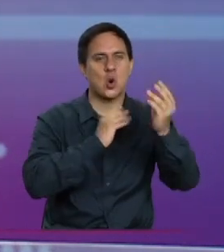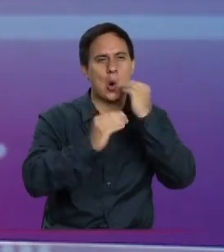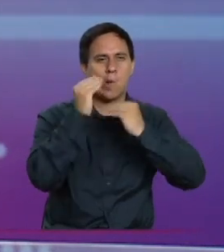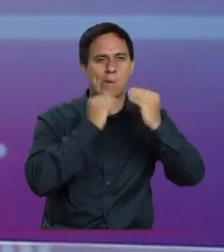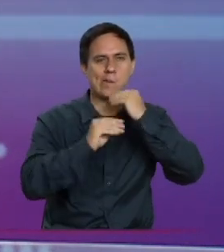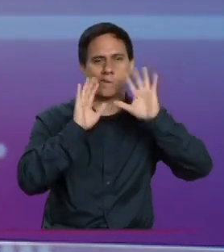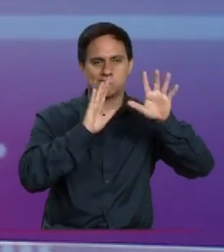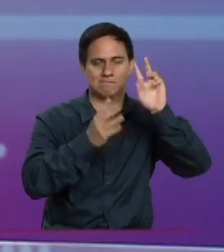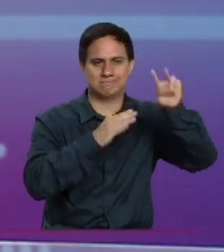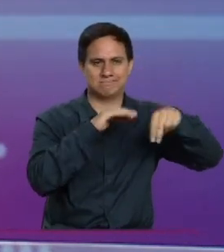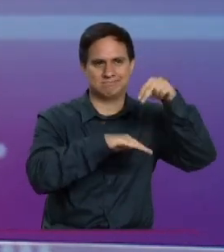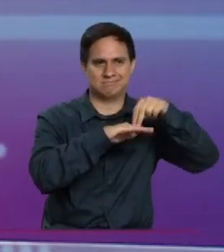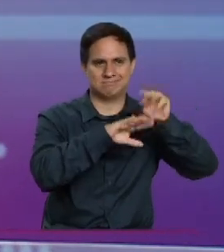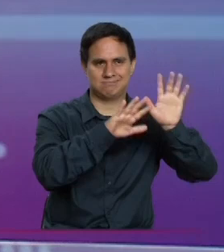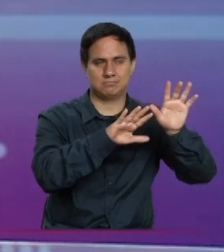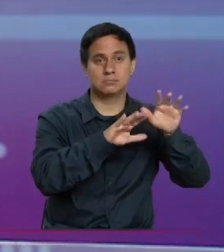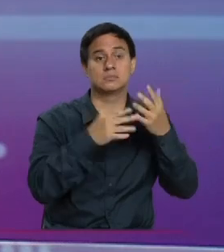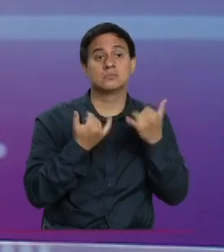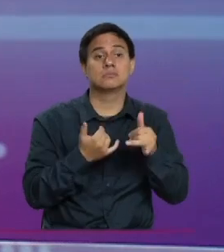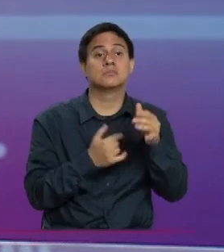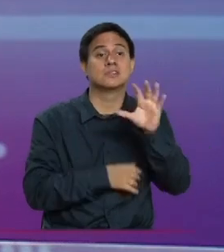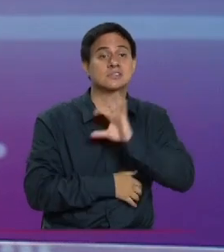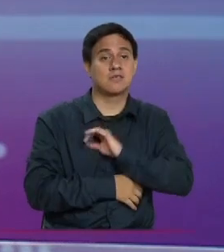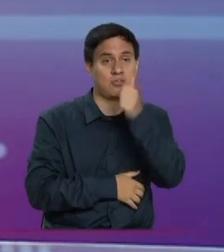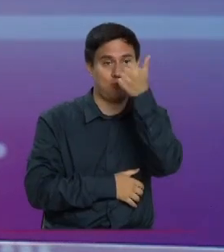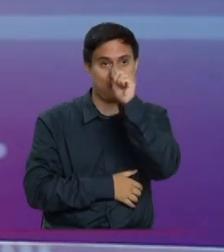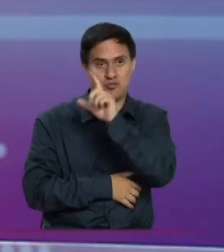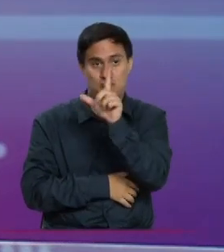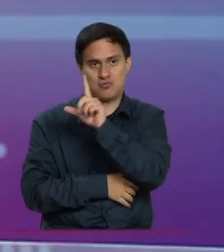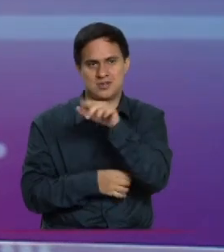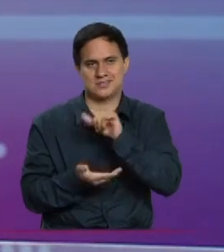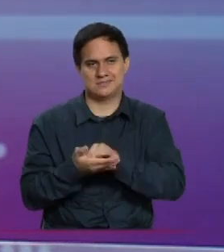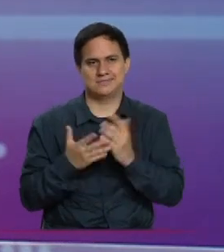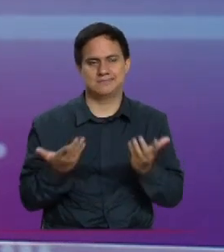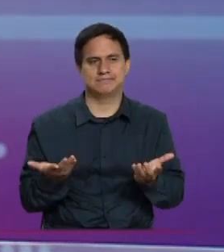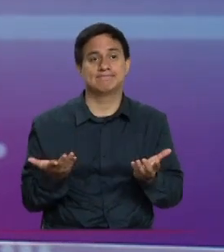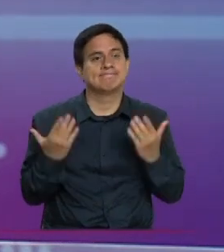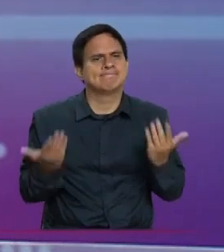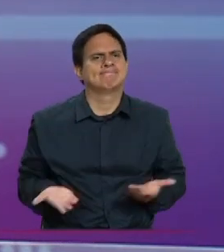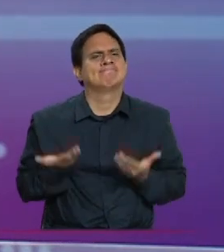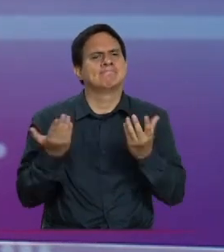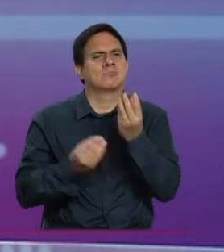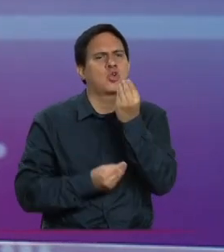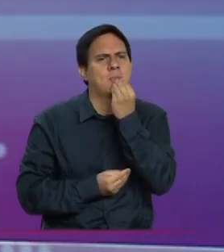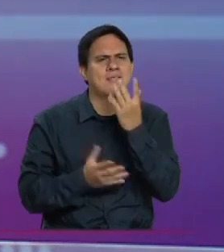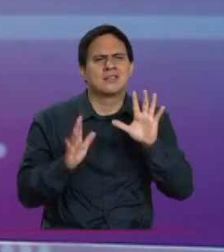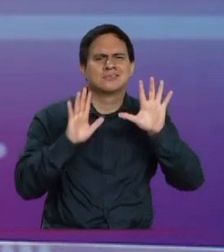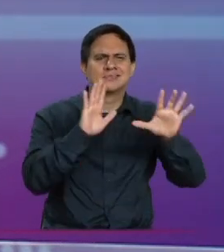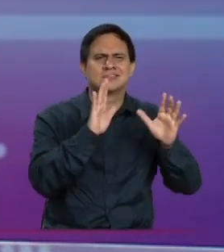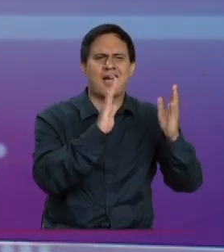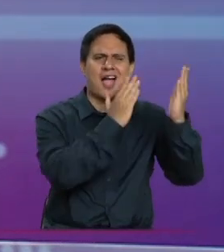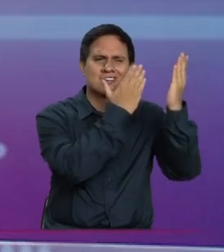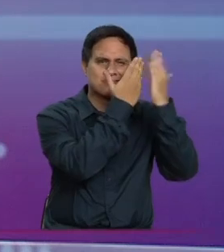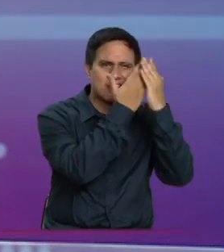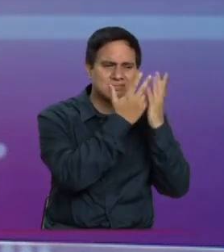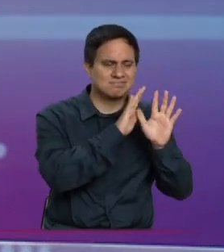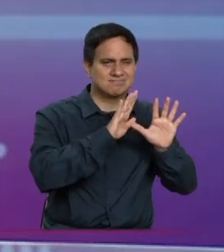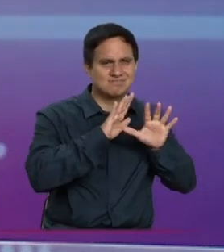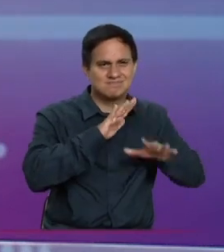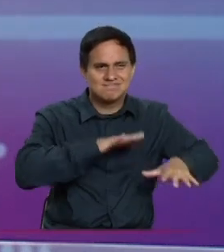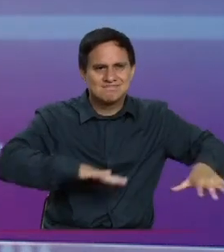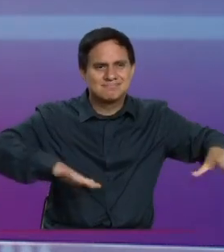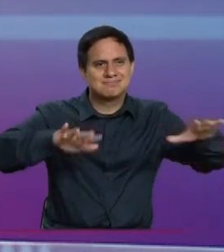durante todo este fin de semana con festivo obviamente en esta celebración la cocina ancestral los saberes culturales y el trabajo